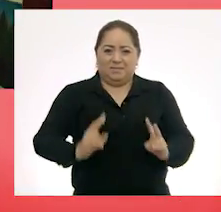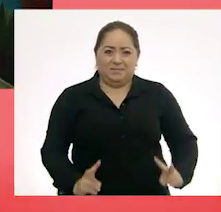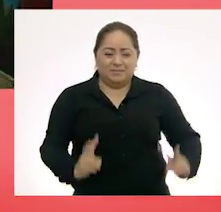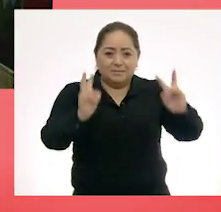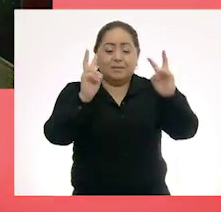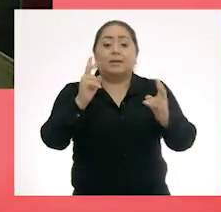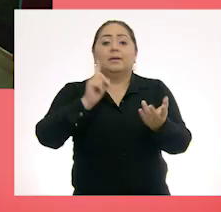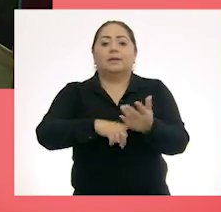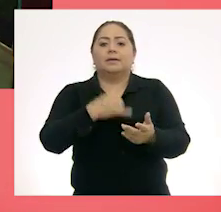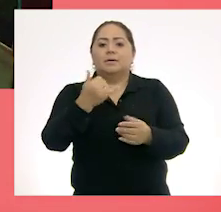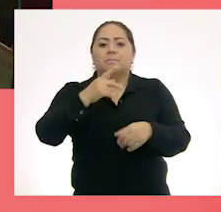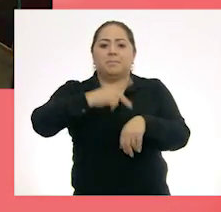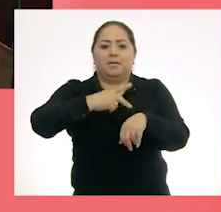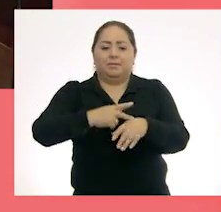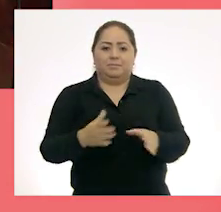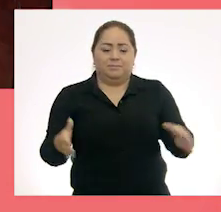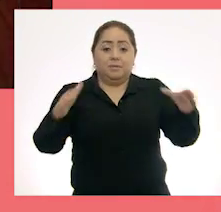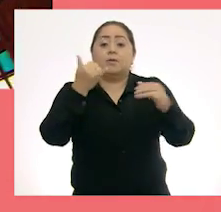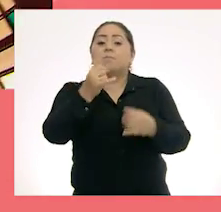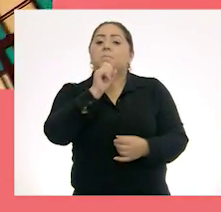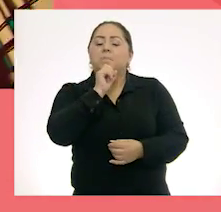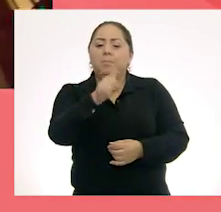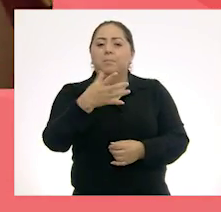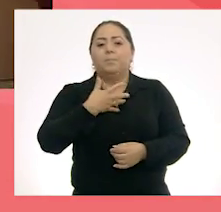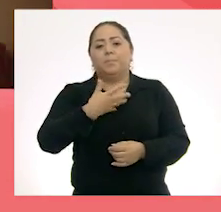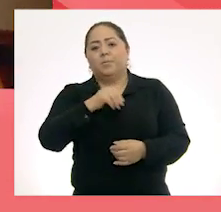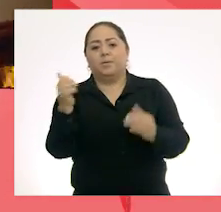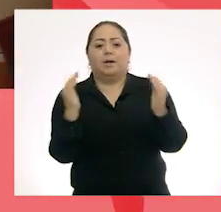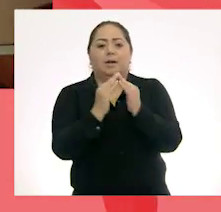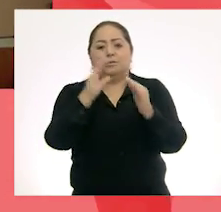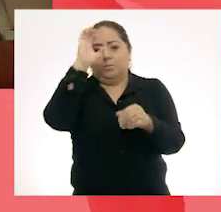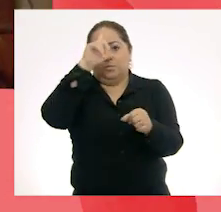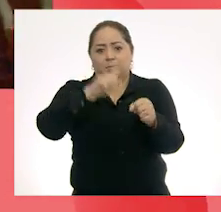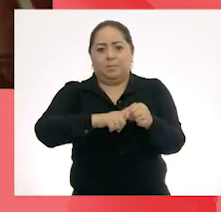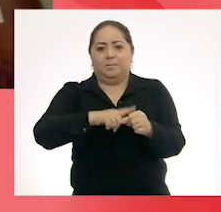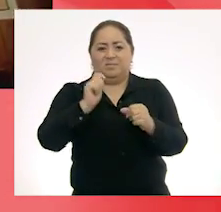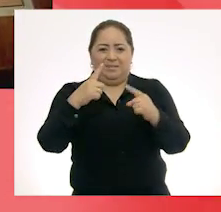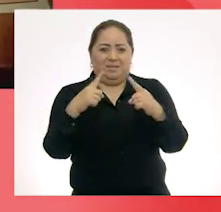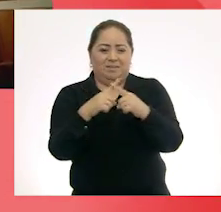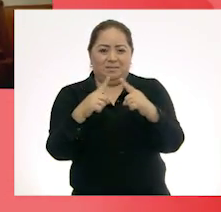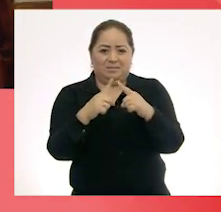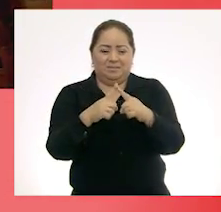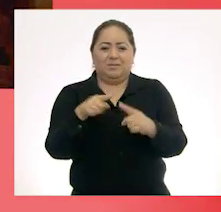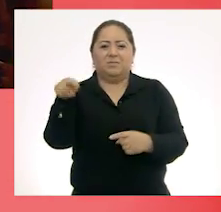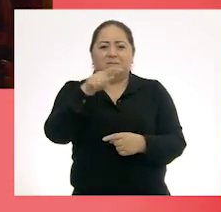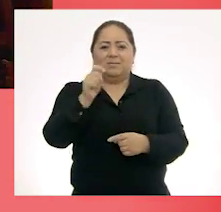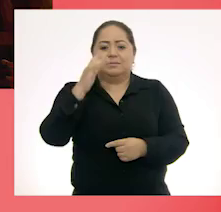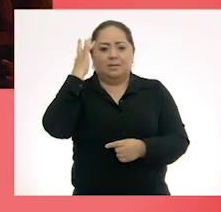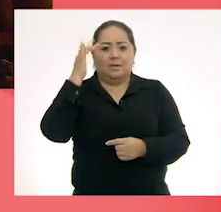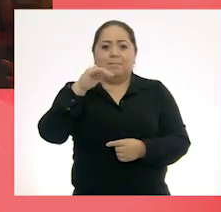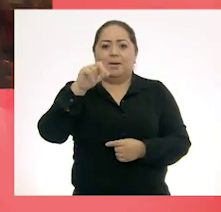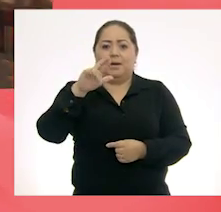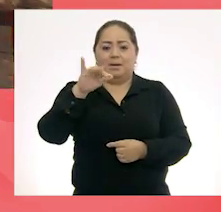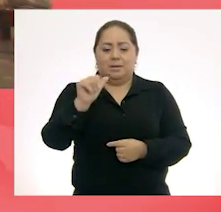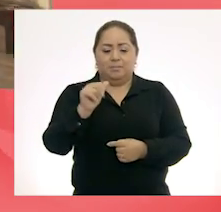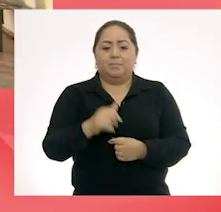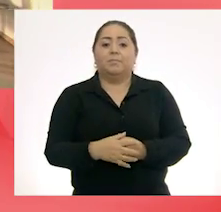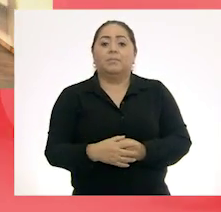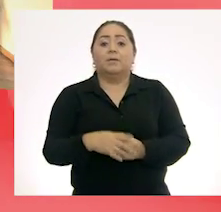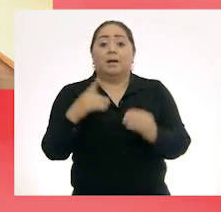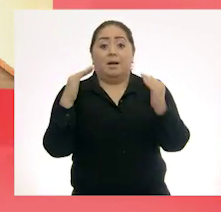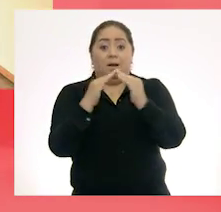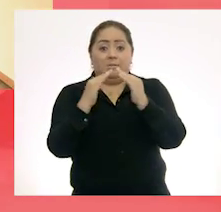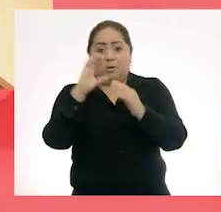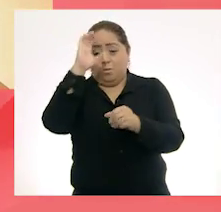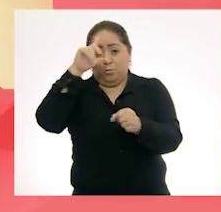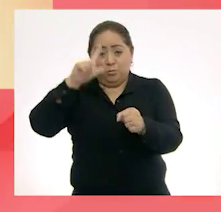y cubierto de concreto. También encontramos la Casa Cultural de la parroquia, la parroquia de Santa María de Amealco, la